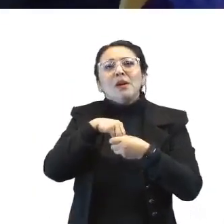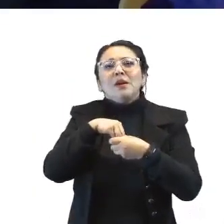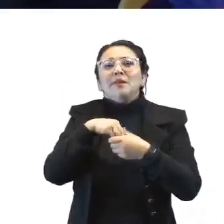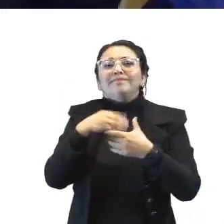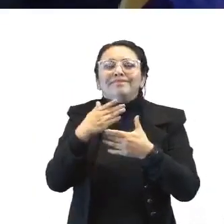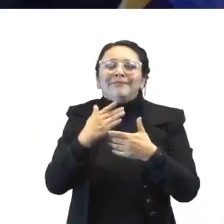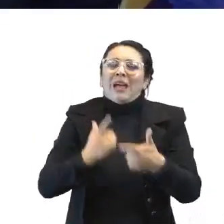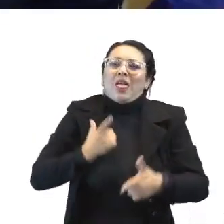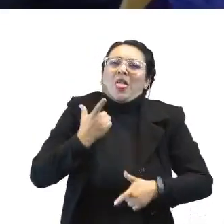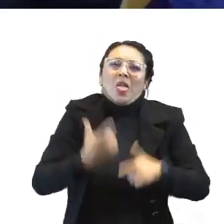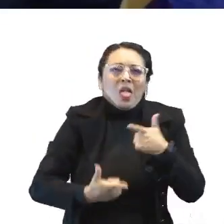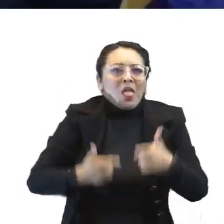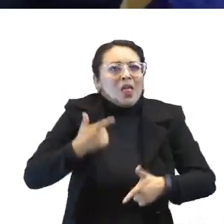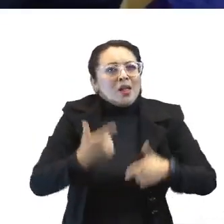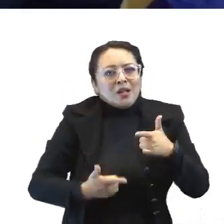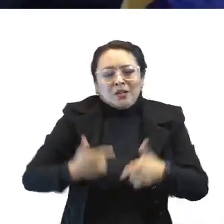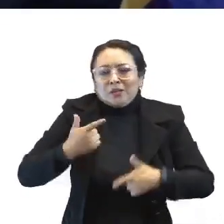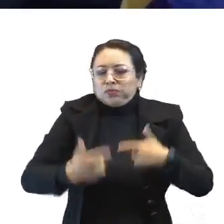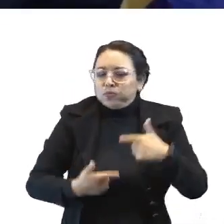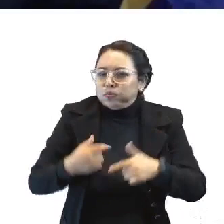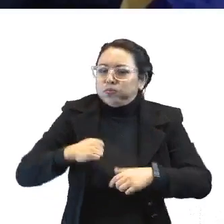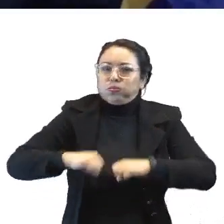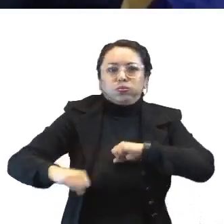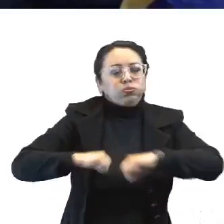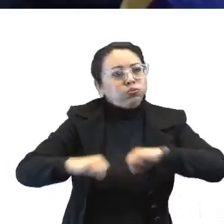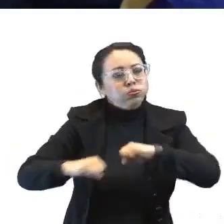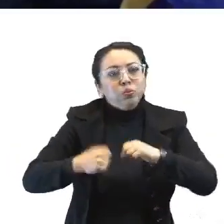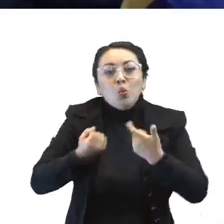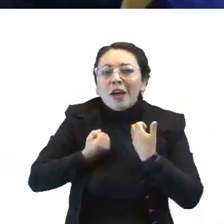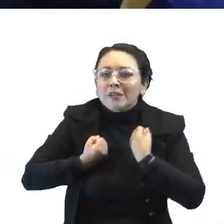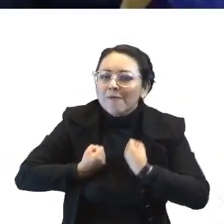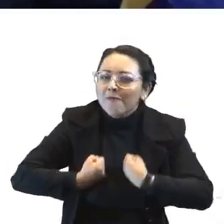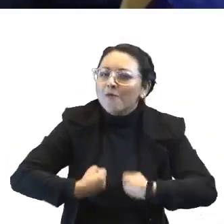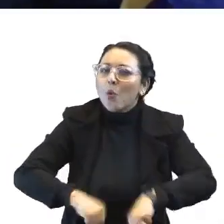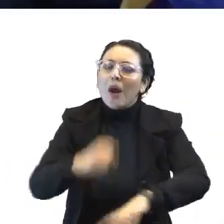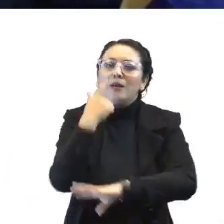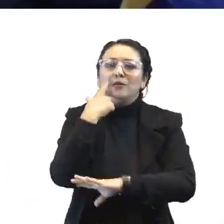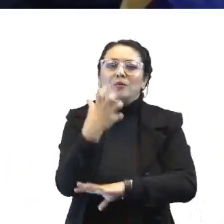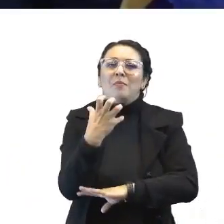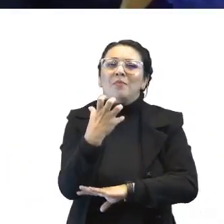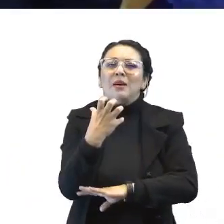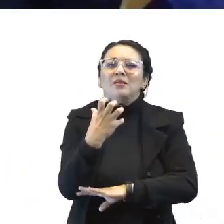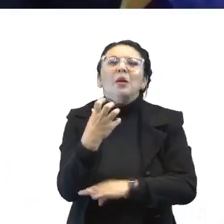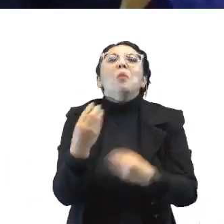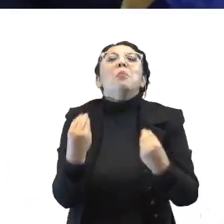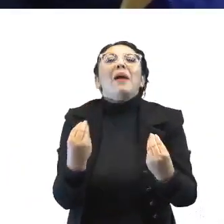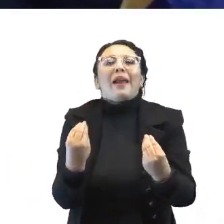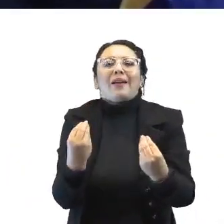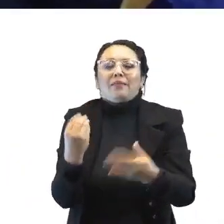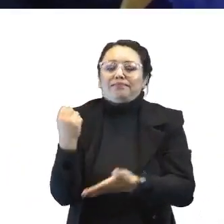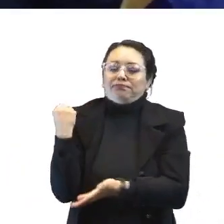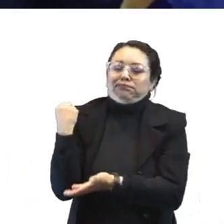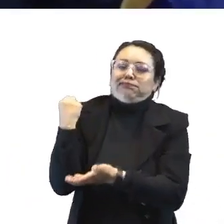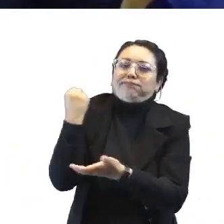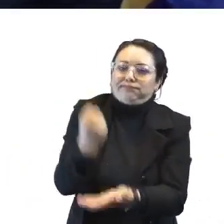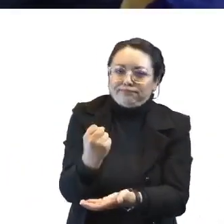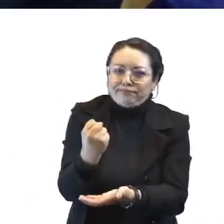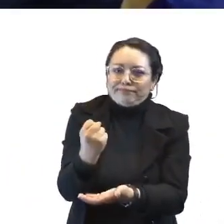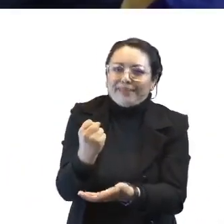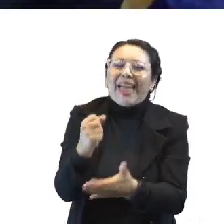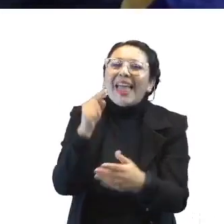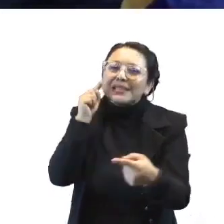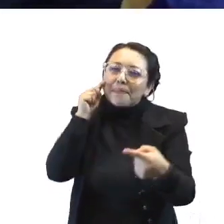una lucha enorme y un esfuerzo enorme para que designen presupuestos